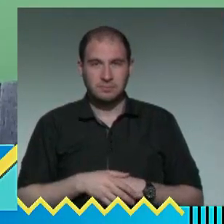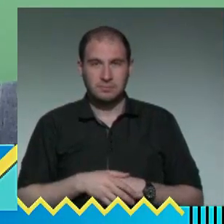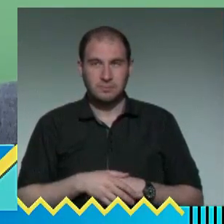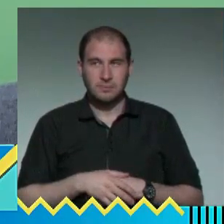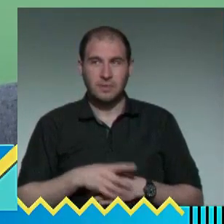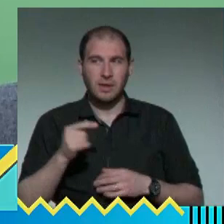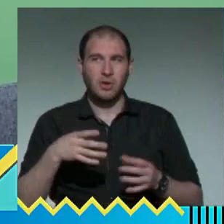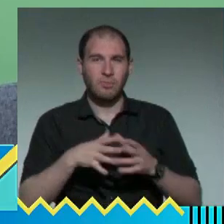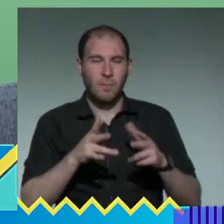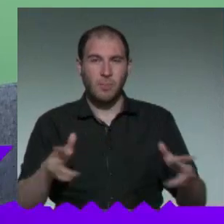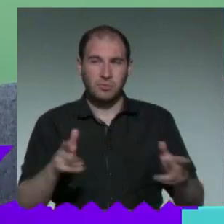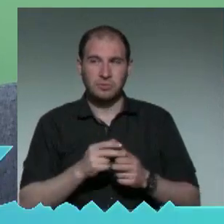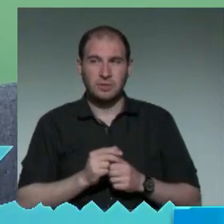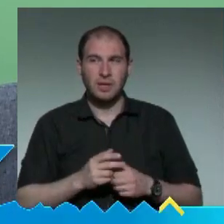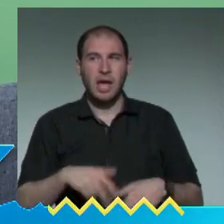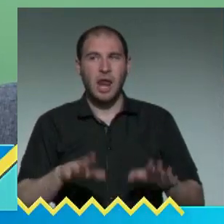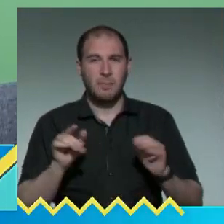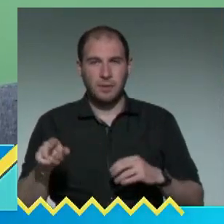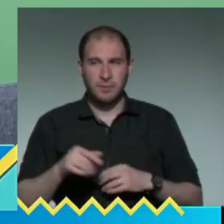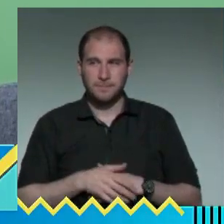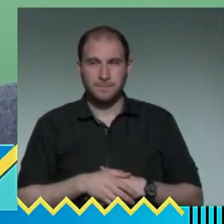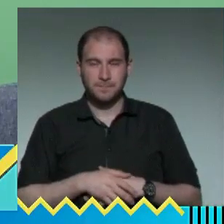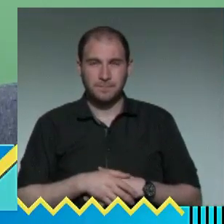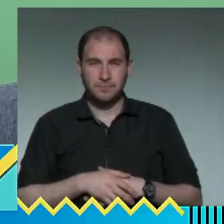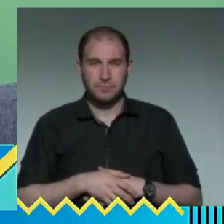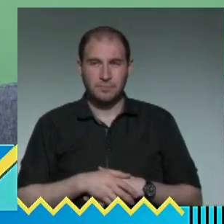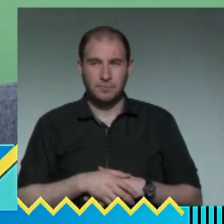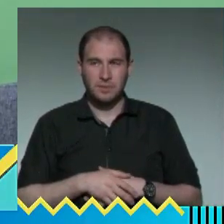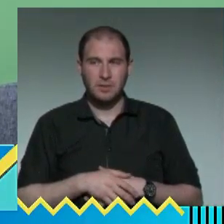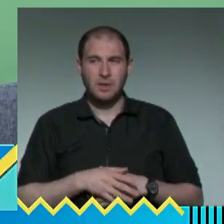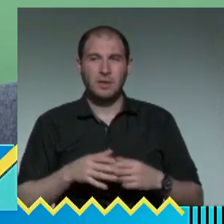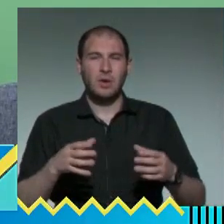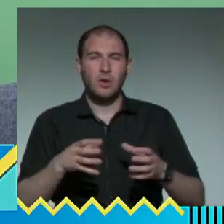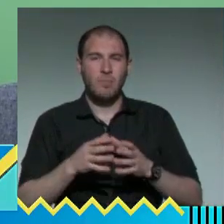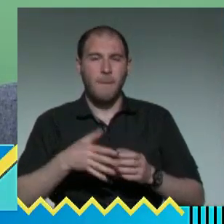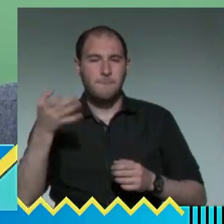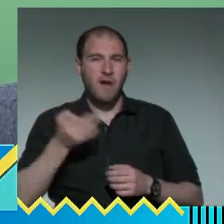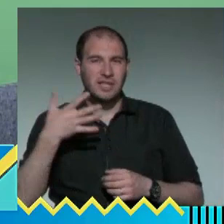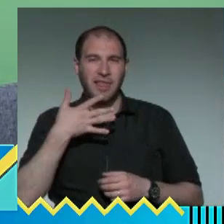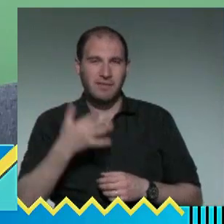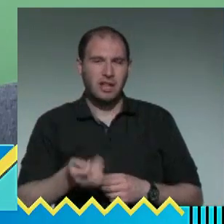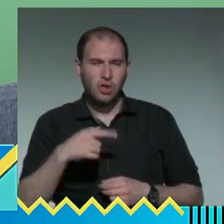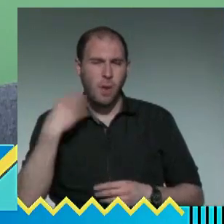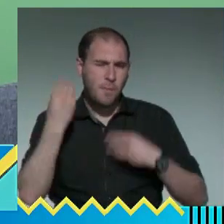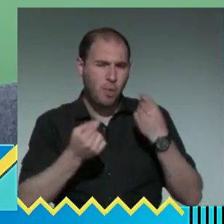Claro. Alguna banda que puede llegar a hacer eso. O sea, los tipos eran profesionales de verdad, se preocupaban por un montón de cosas que tal